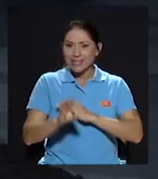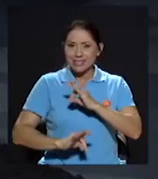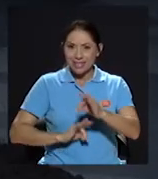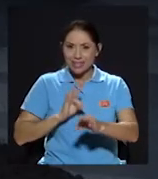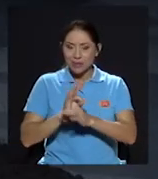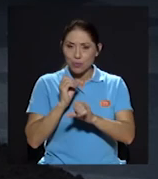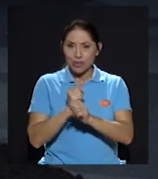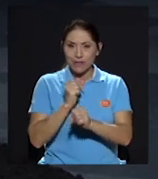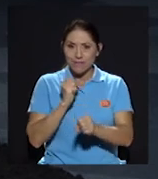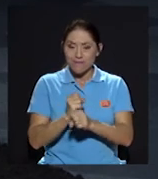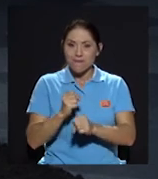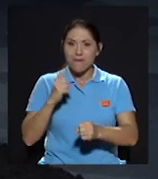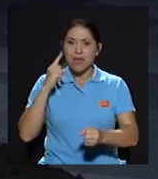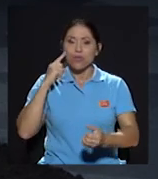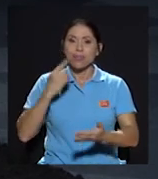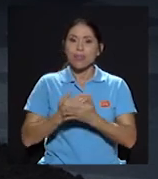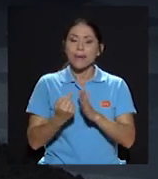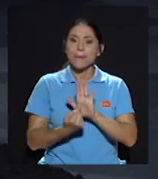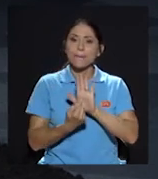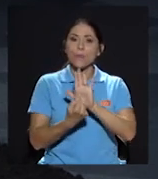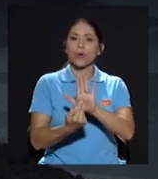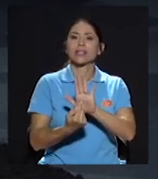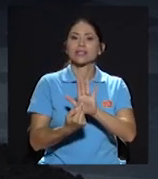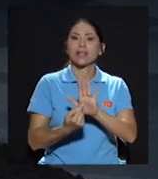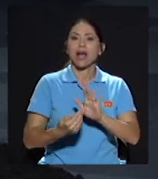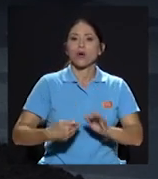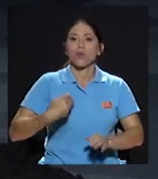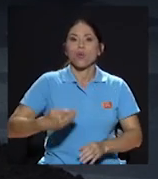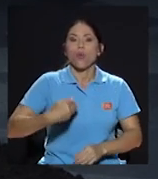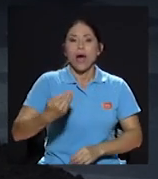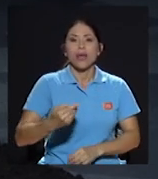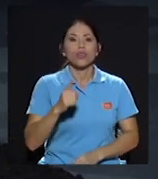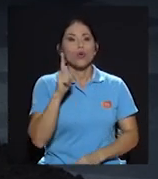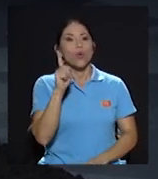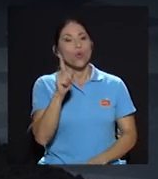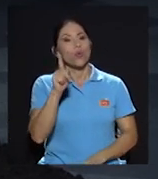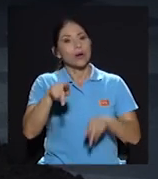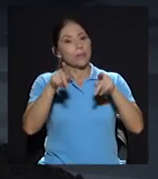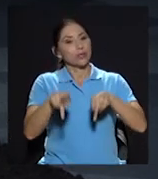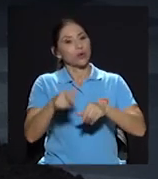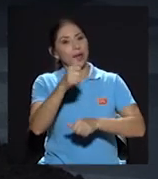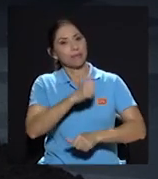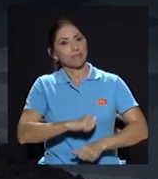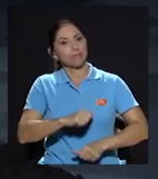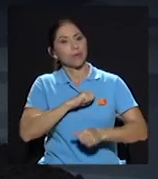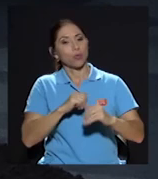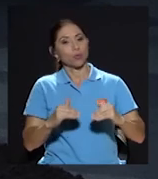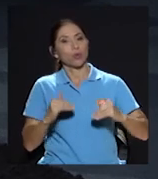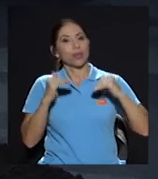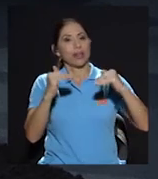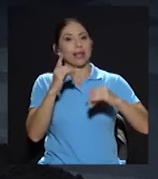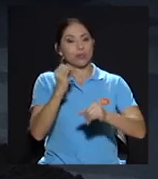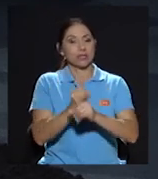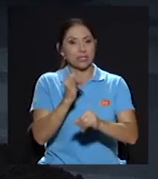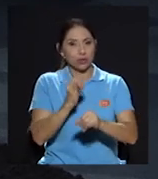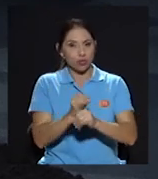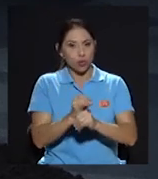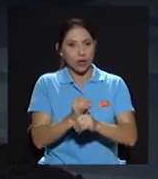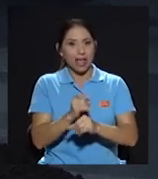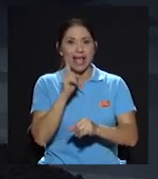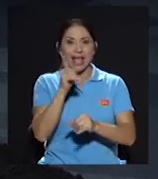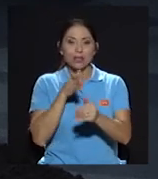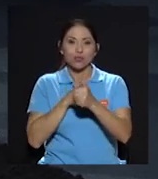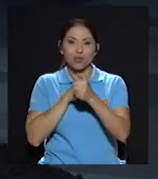que demuestra cuando un jerarca en una institución es un líder y está comprometido no